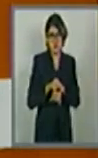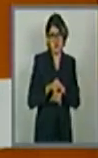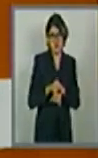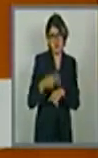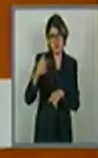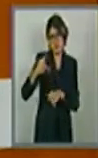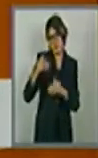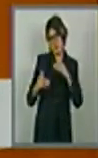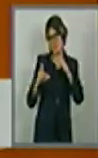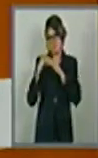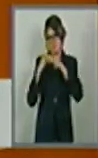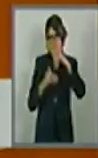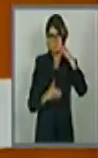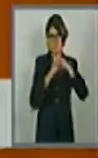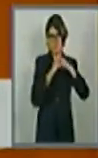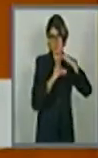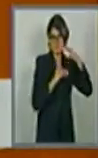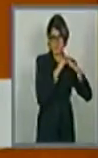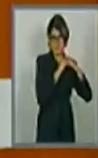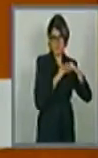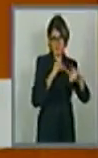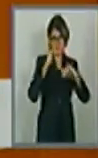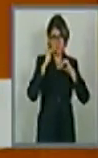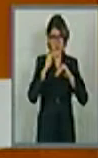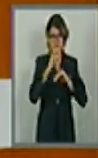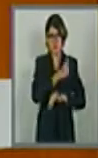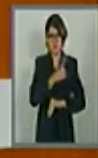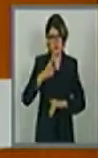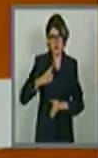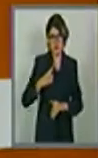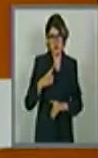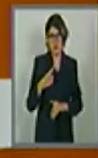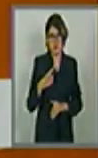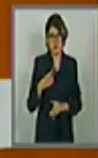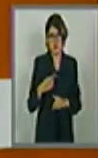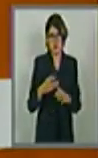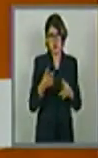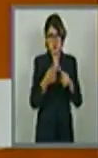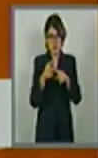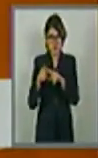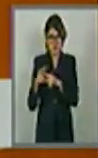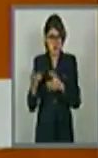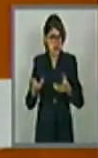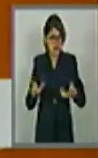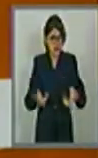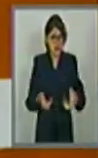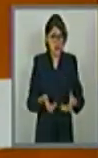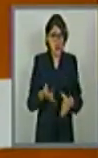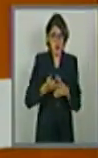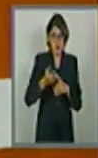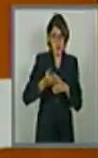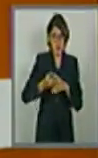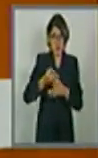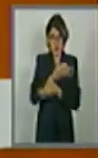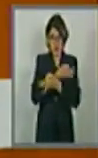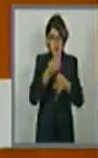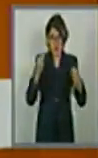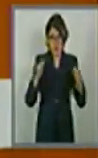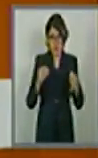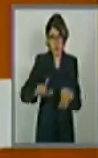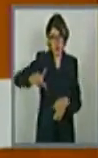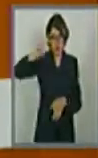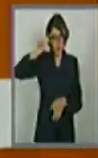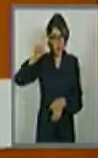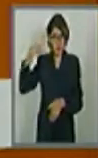topes de gastos de campaña de los candidatos que se benefician con esta serie de actividades este informe presentado el